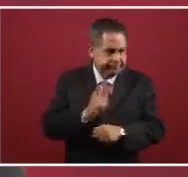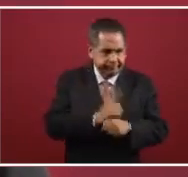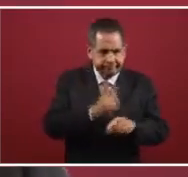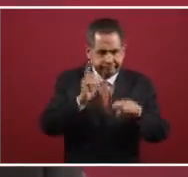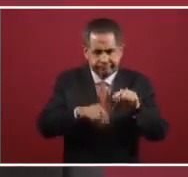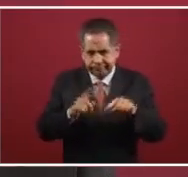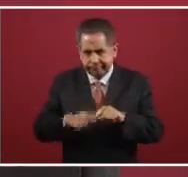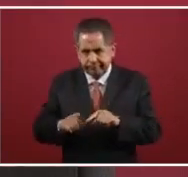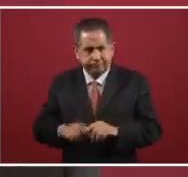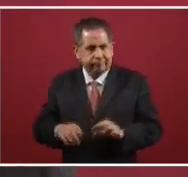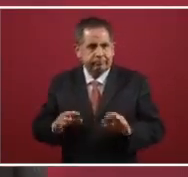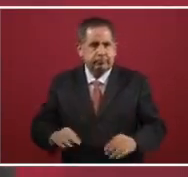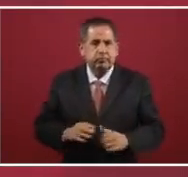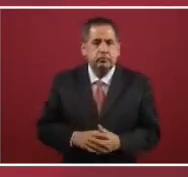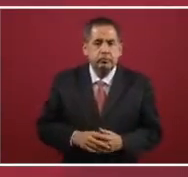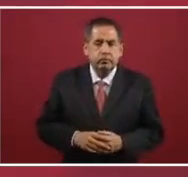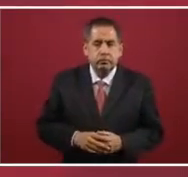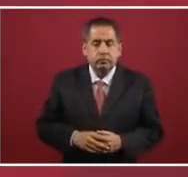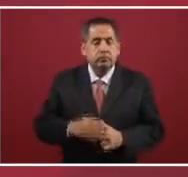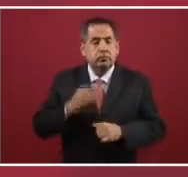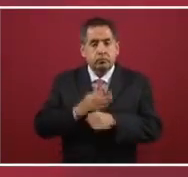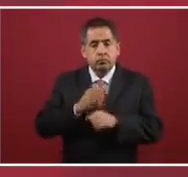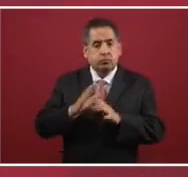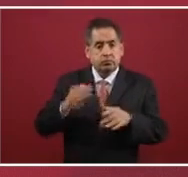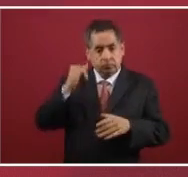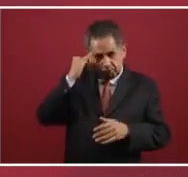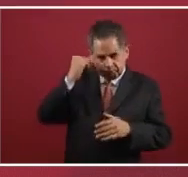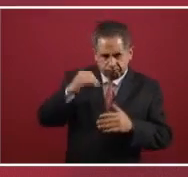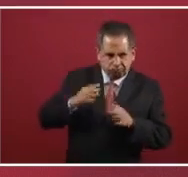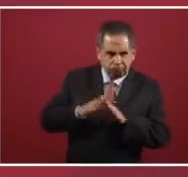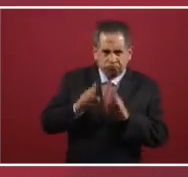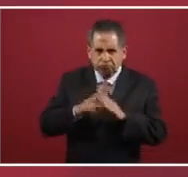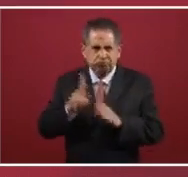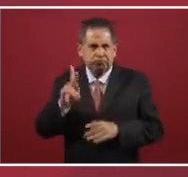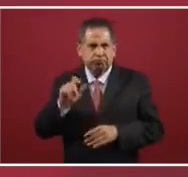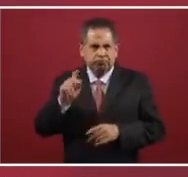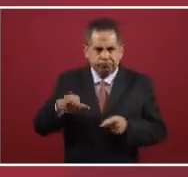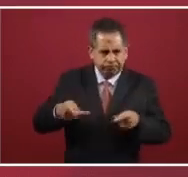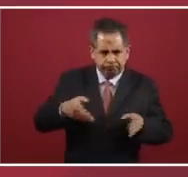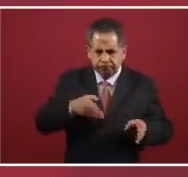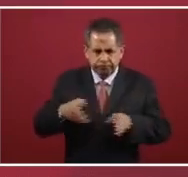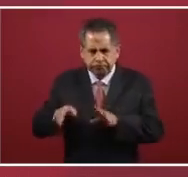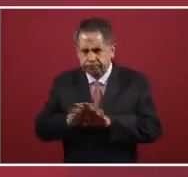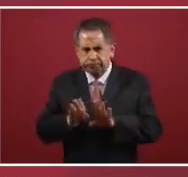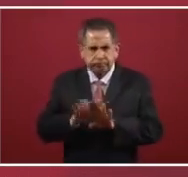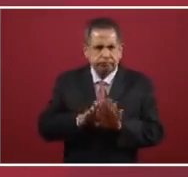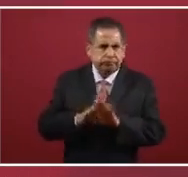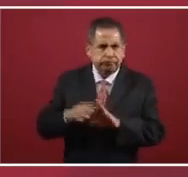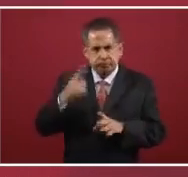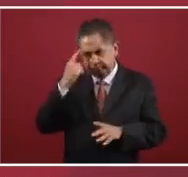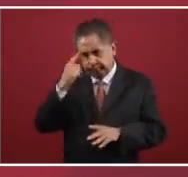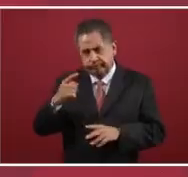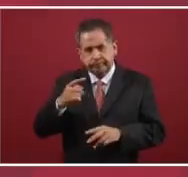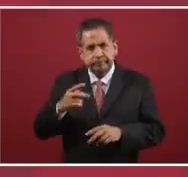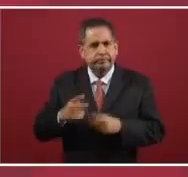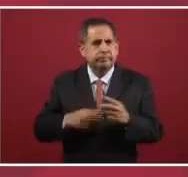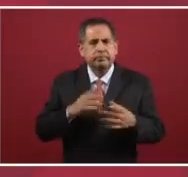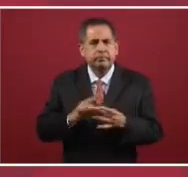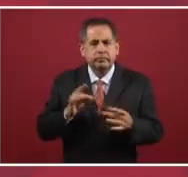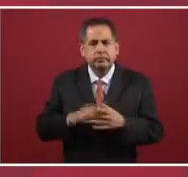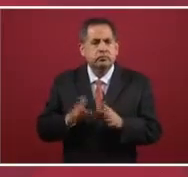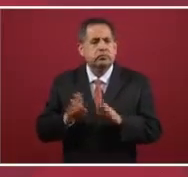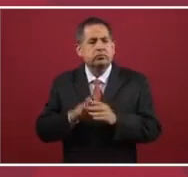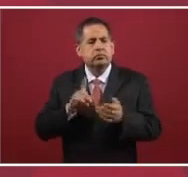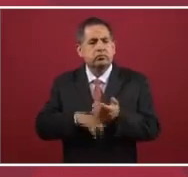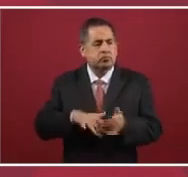definiendo estrategias para que se enfrente